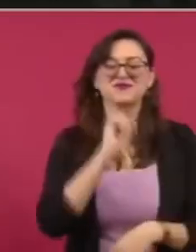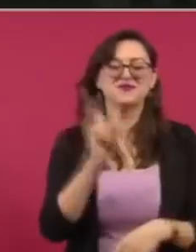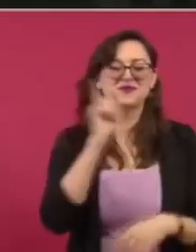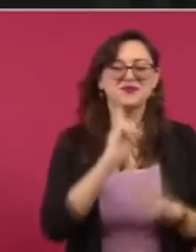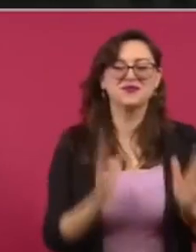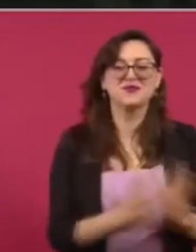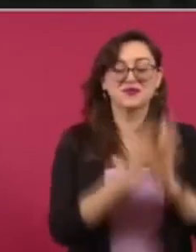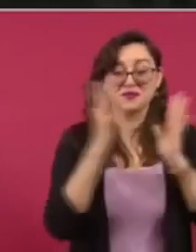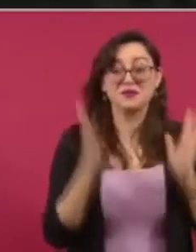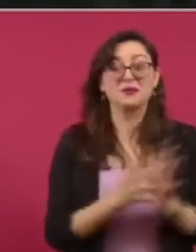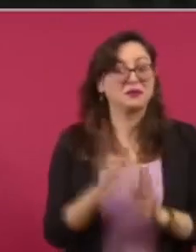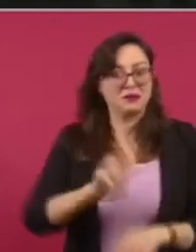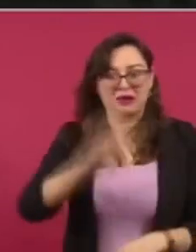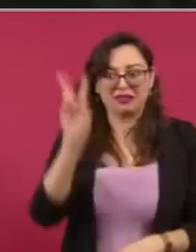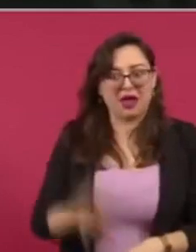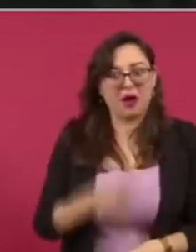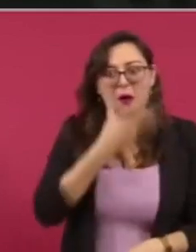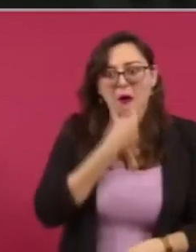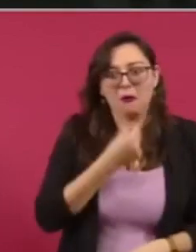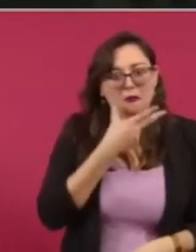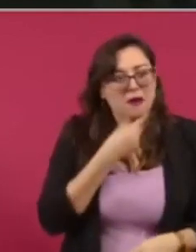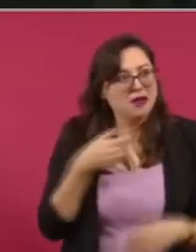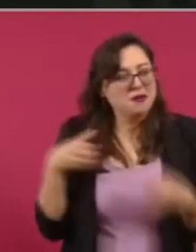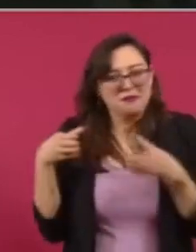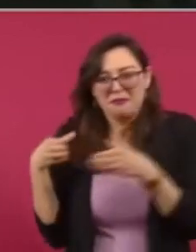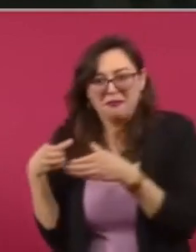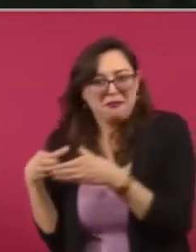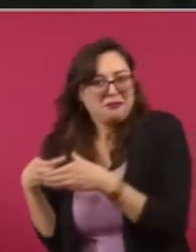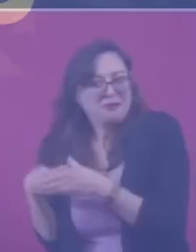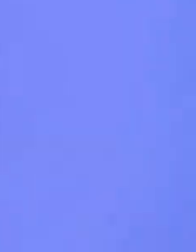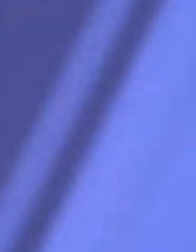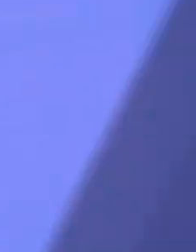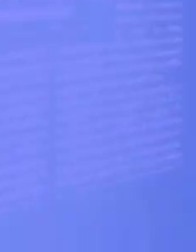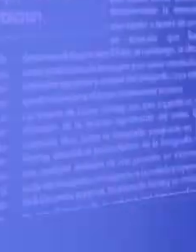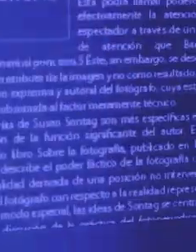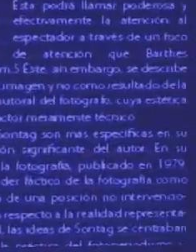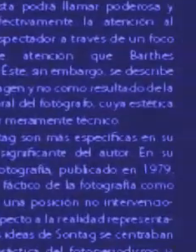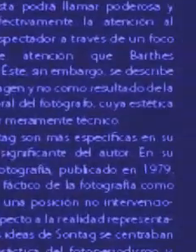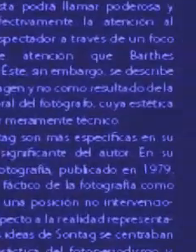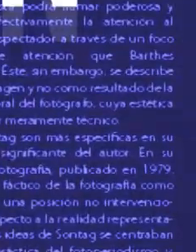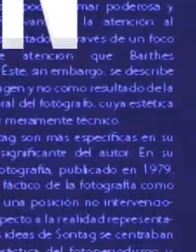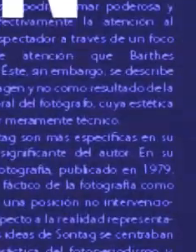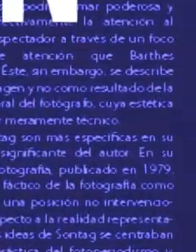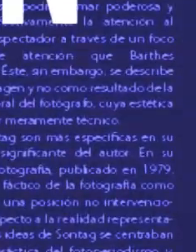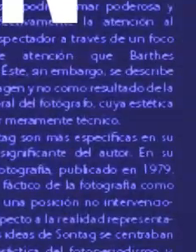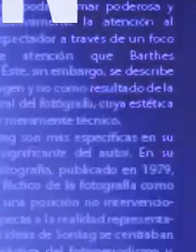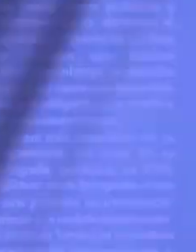Cuarta Transformación, es diferente. Ellas tienen otros datos.